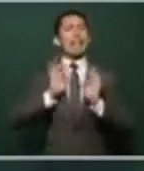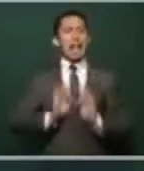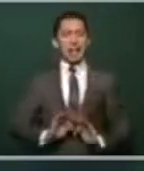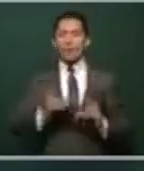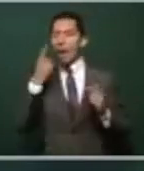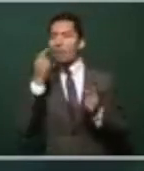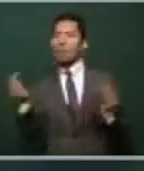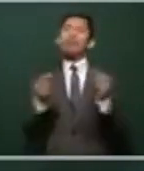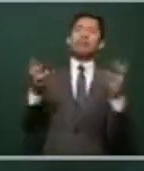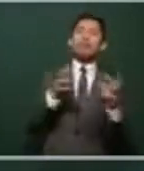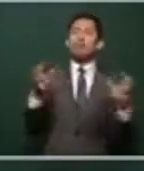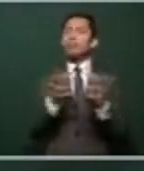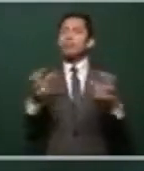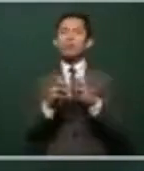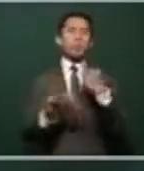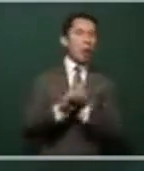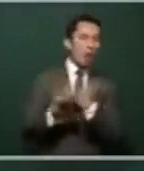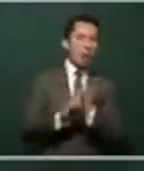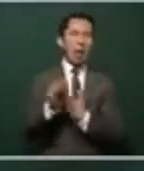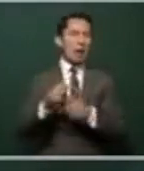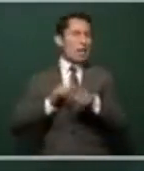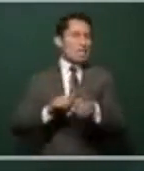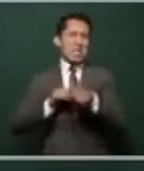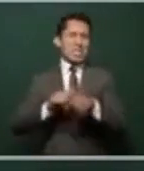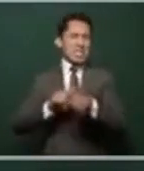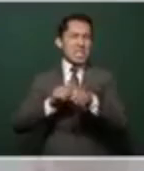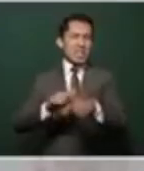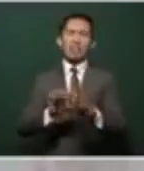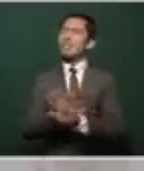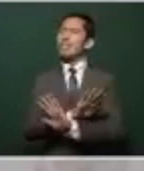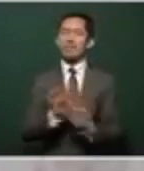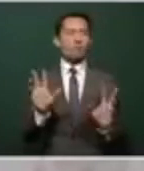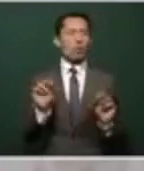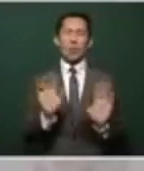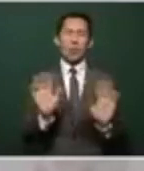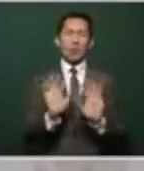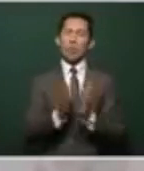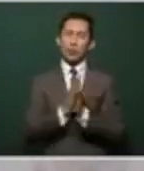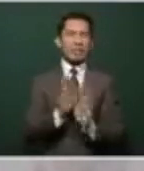confrontación, o sea, no sigamos